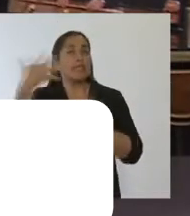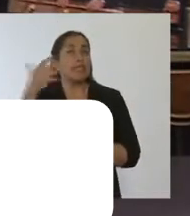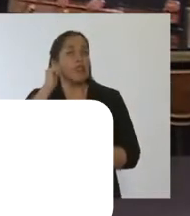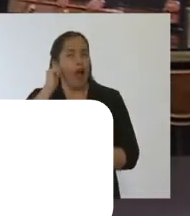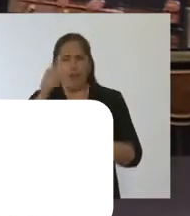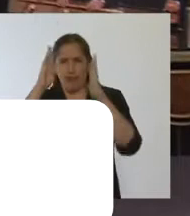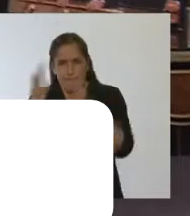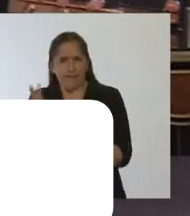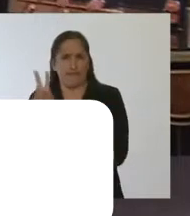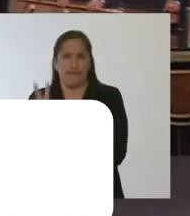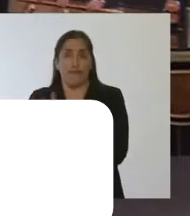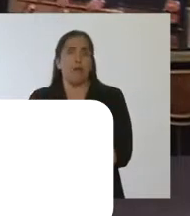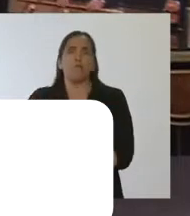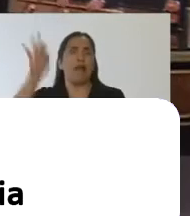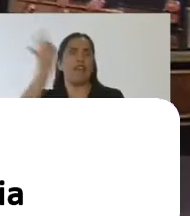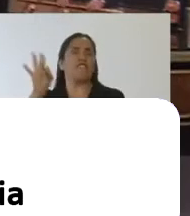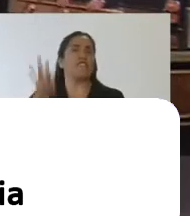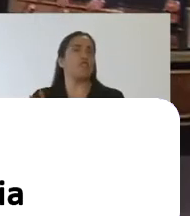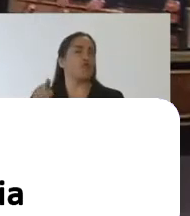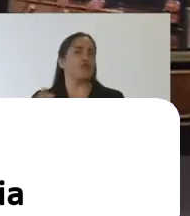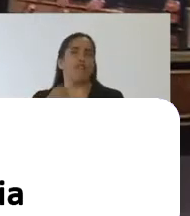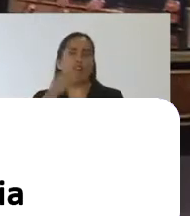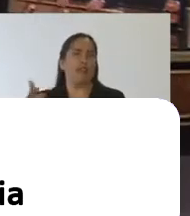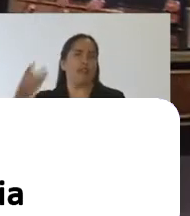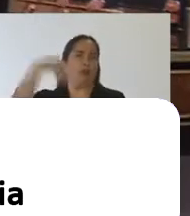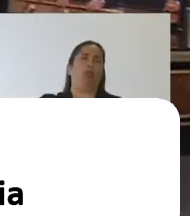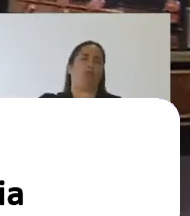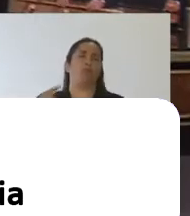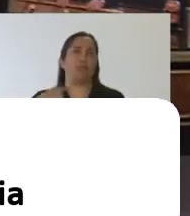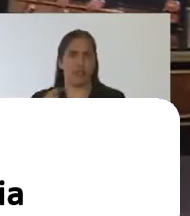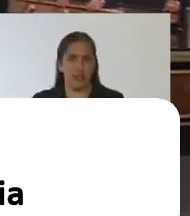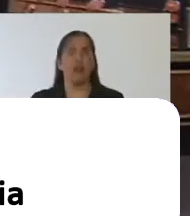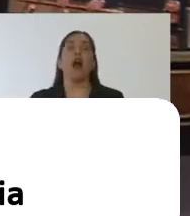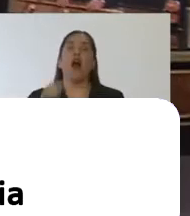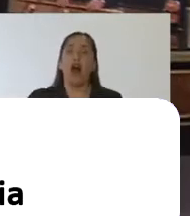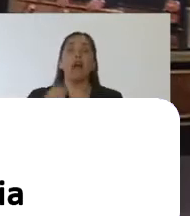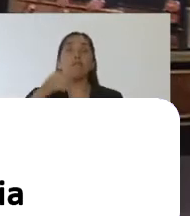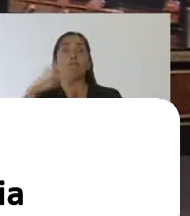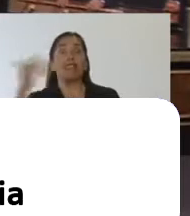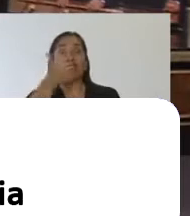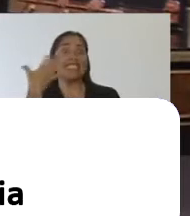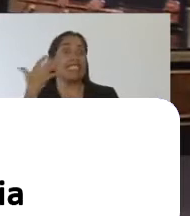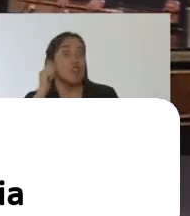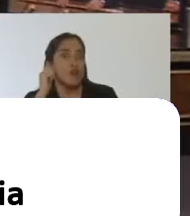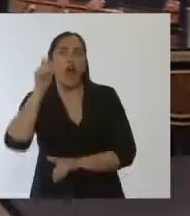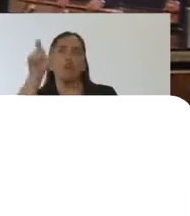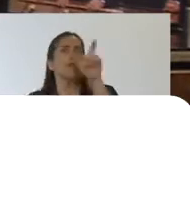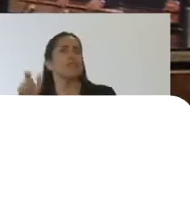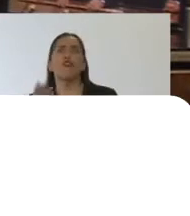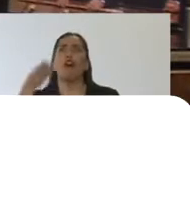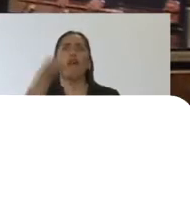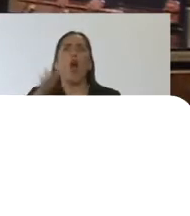mayor impacto tiene el virus. A ellos, a los mayores de 65 años, les pedimos que eviten los